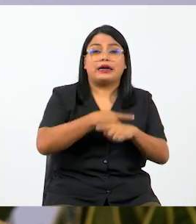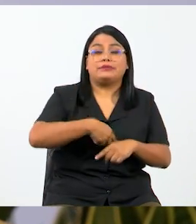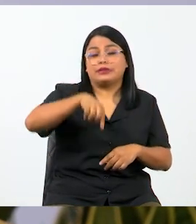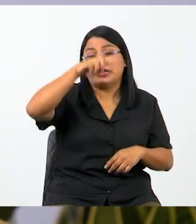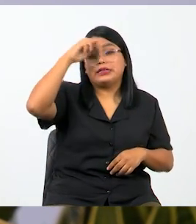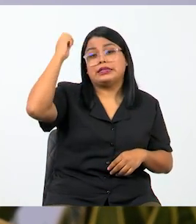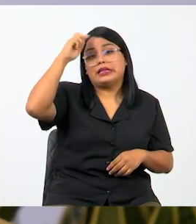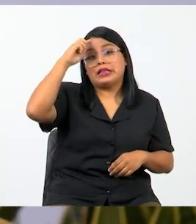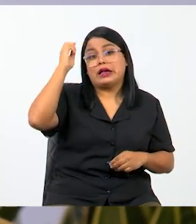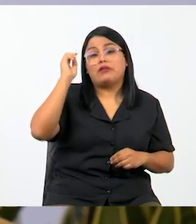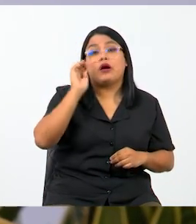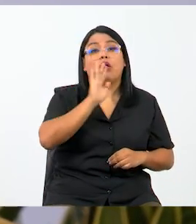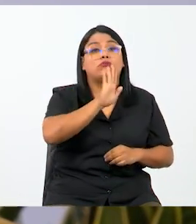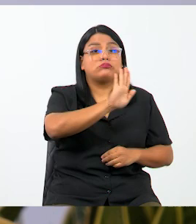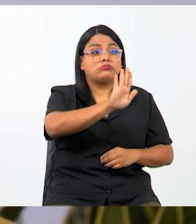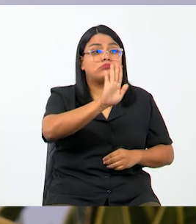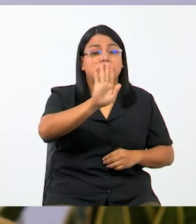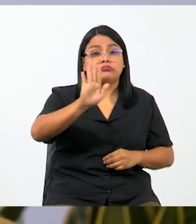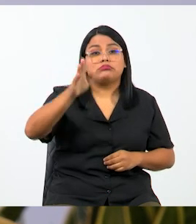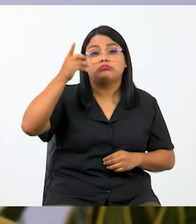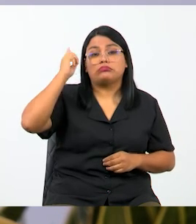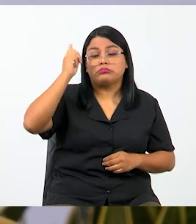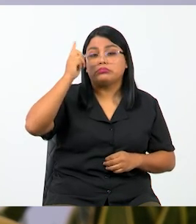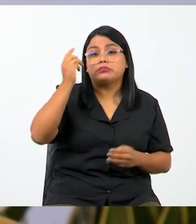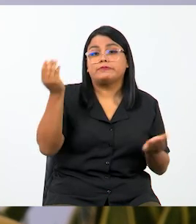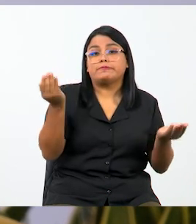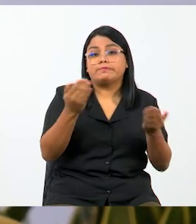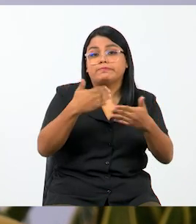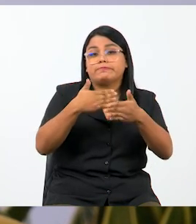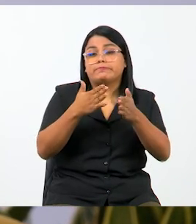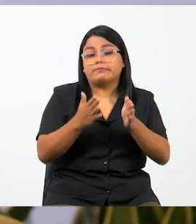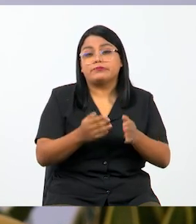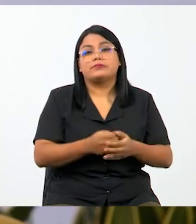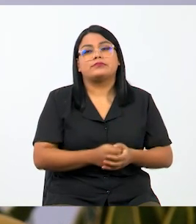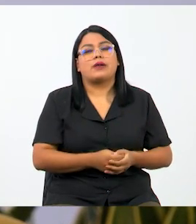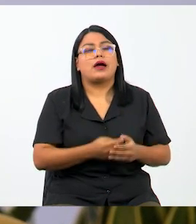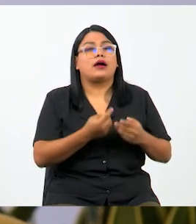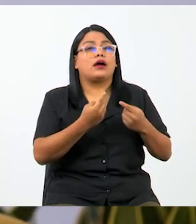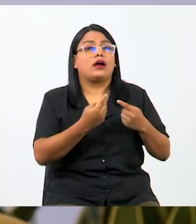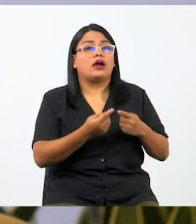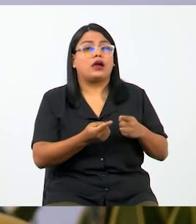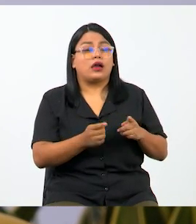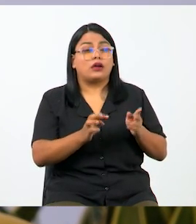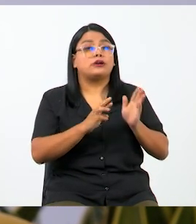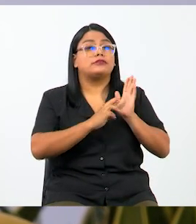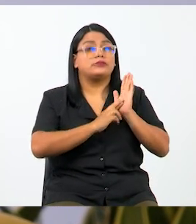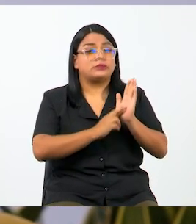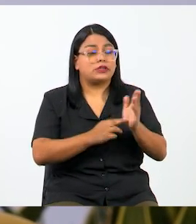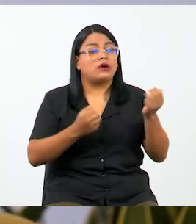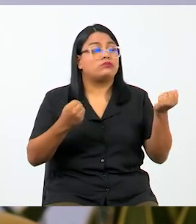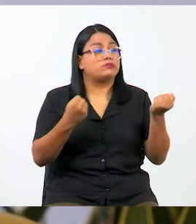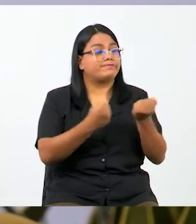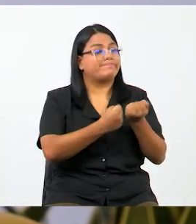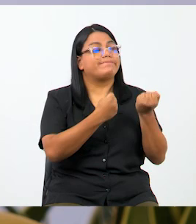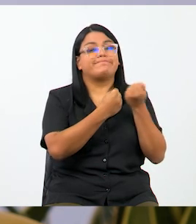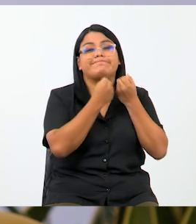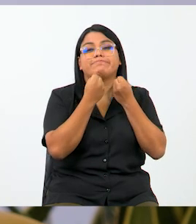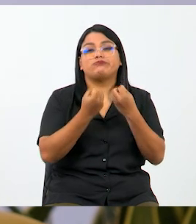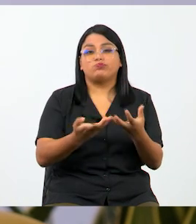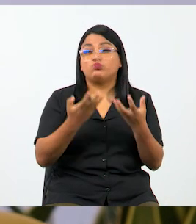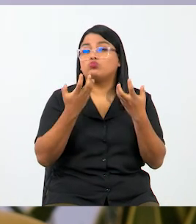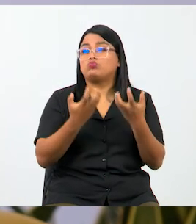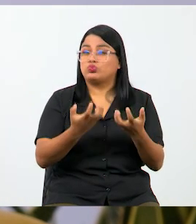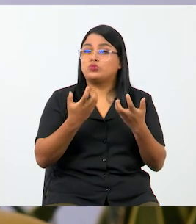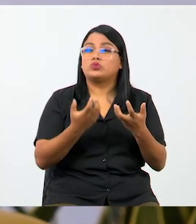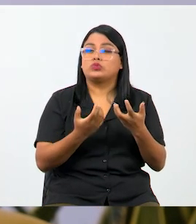los docentes en su salón de clase. Sin embargo, sí representan un apoyo justamente para esta ardua y